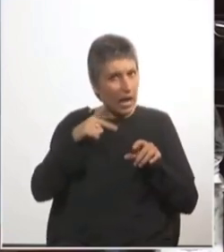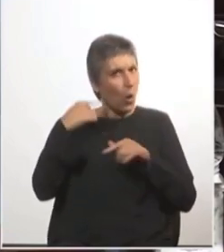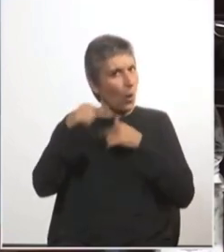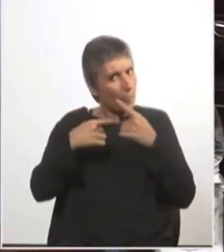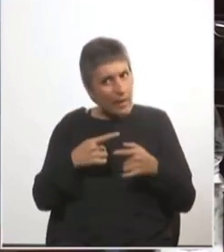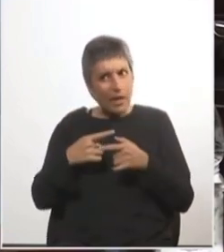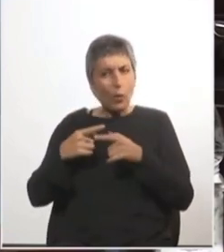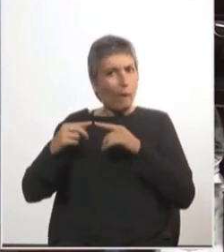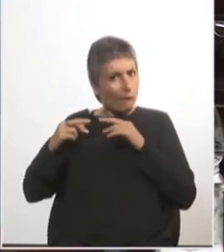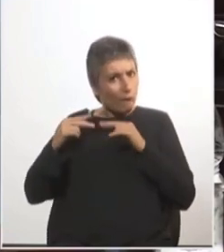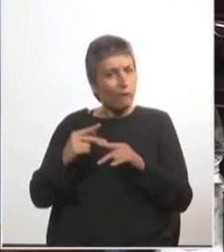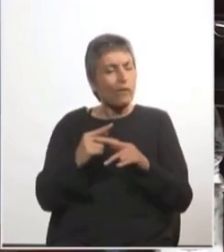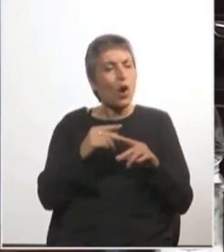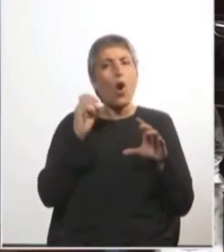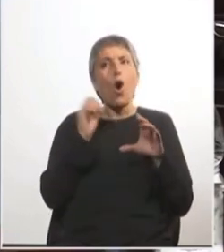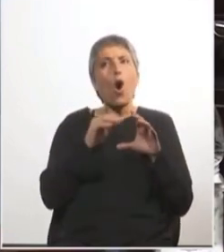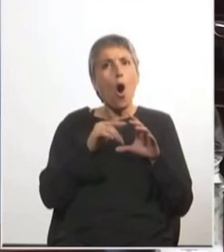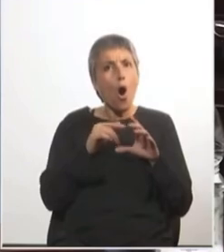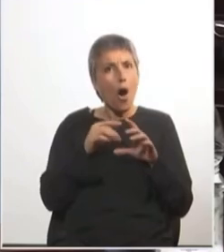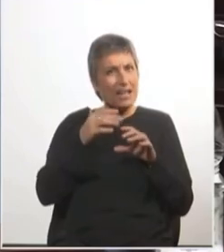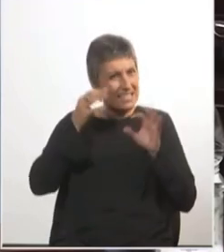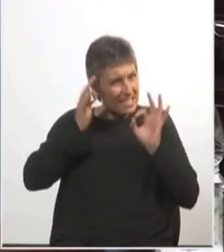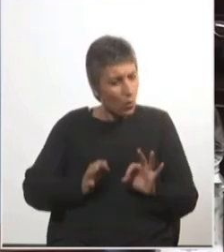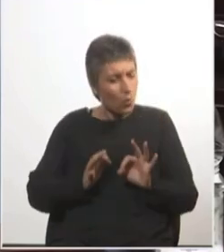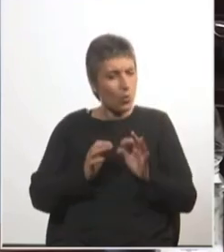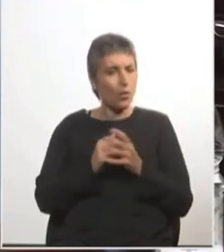sostenibilidad financiera del sistema?